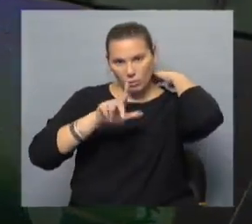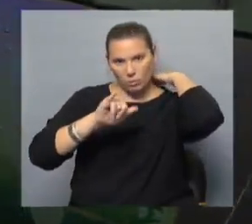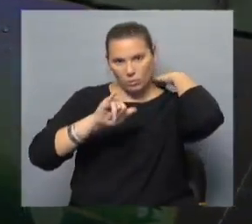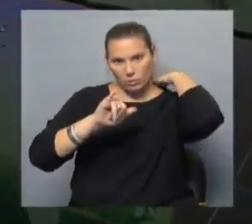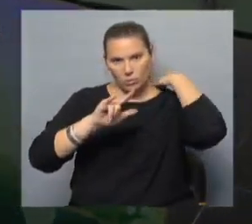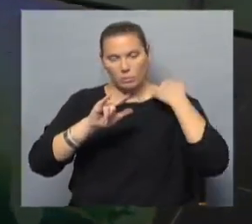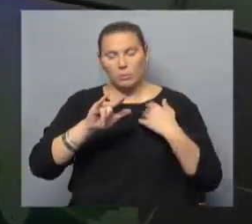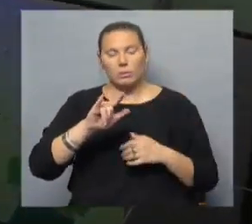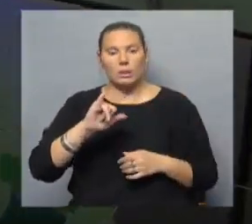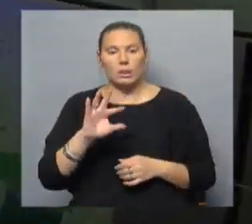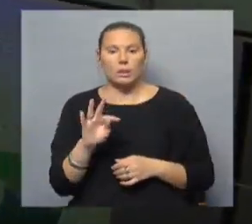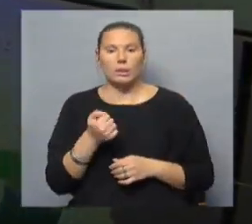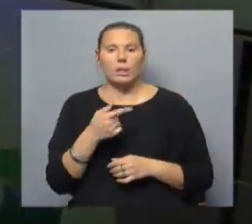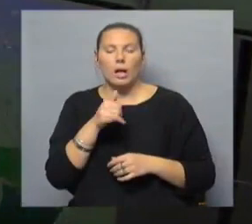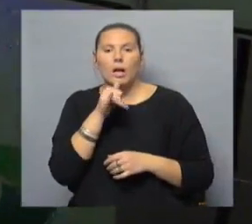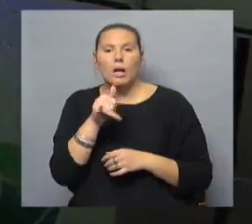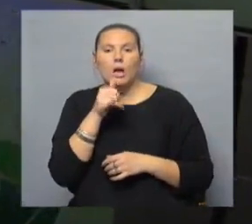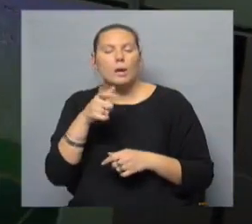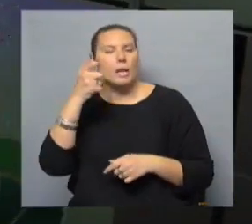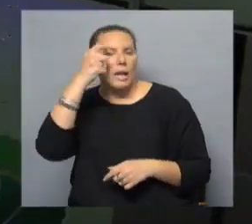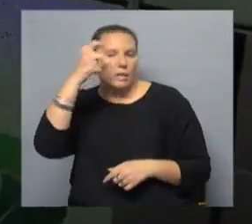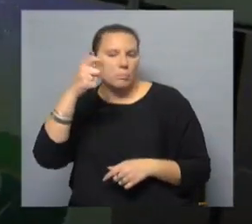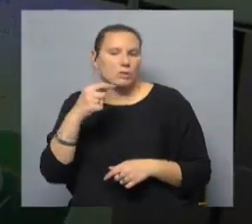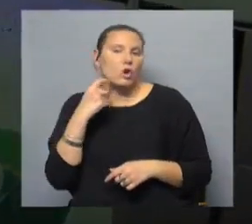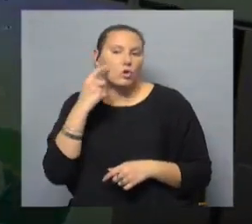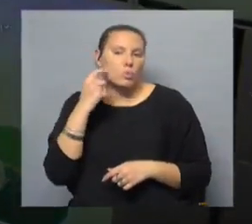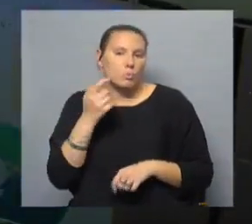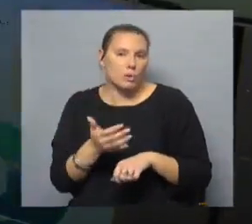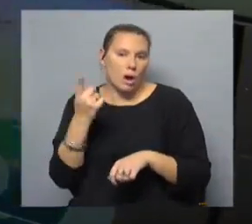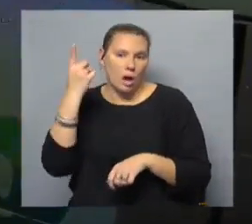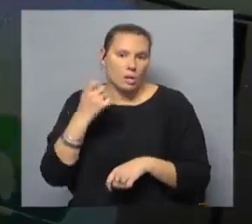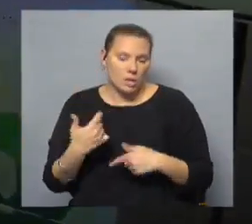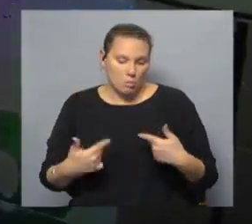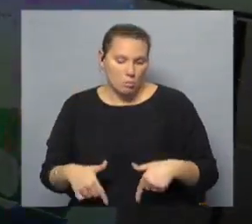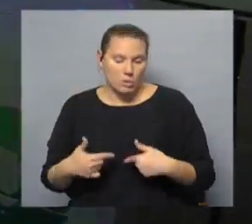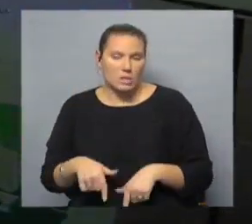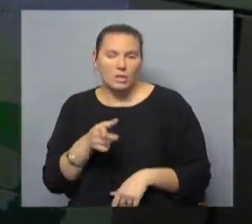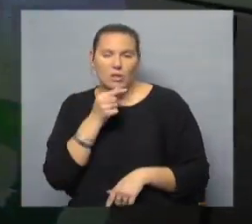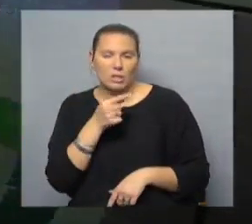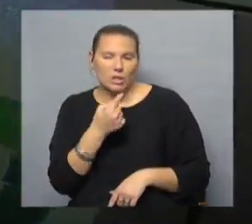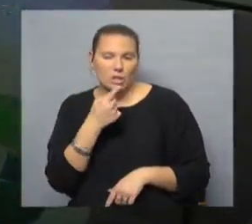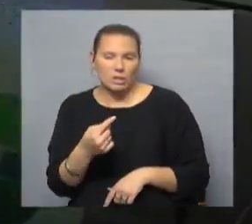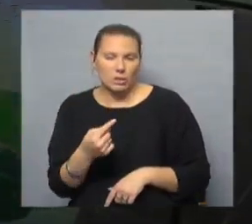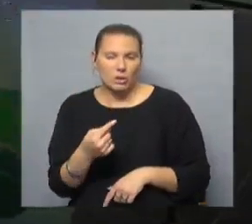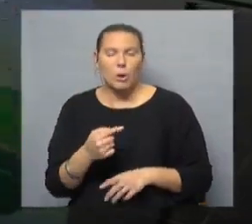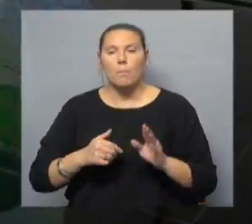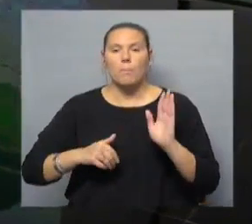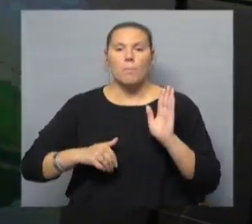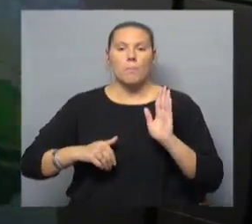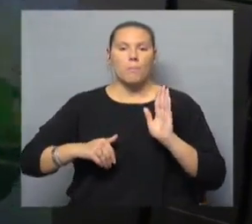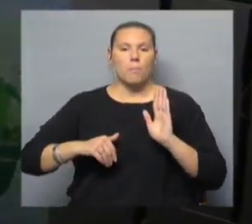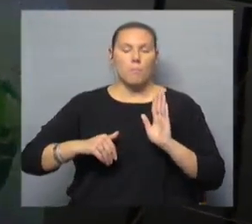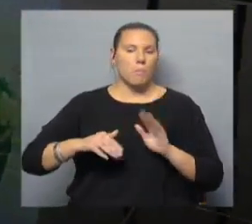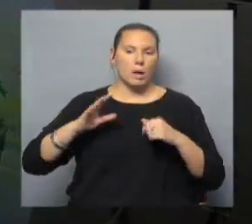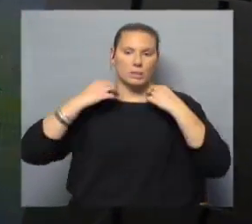va a repasar con un experto todos estos números que dio ayer el Ministerio del Interior, el que más se